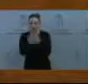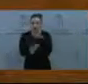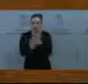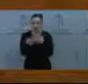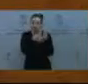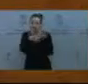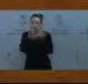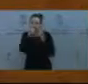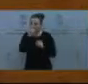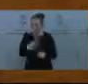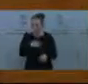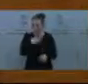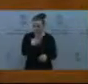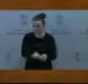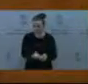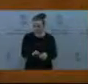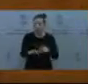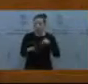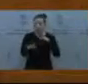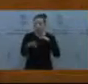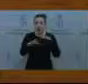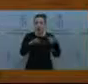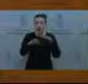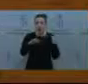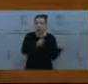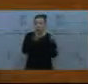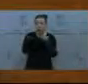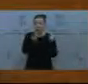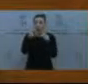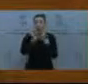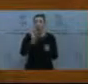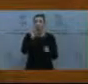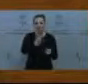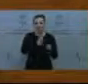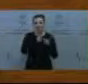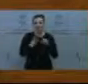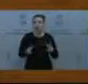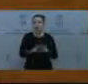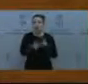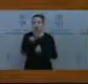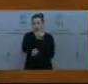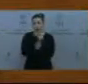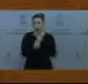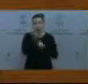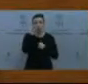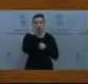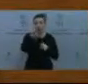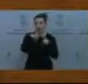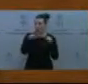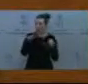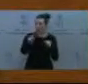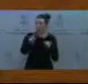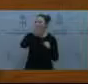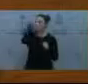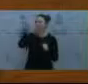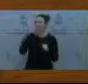cambios socioeconómicos que no solamente en nuestra comunidad autónoma, en otras comunidades autónomas también han